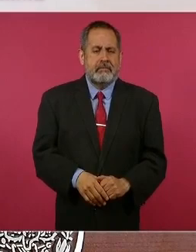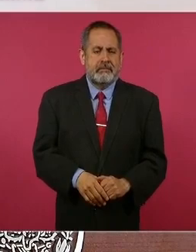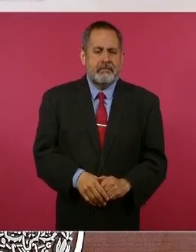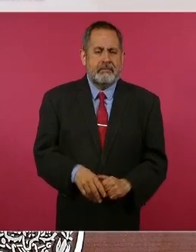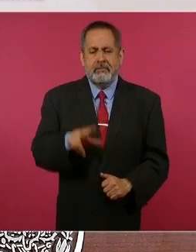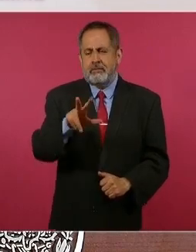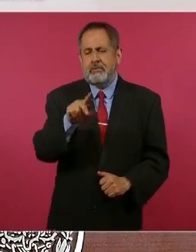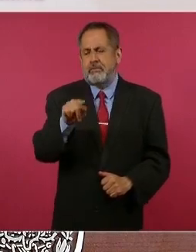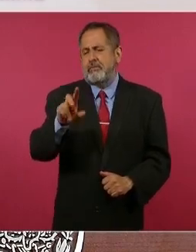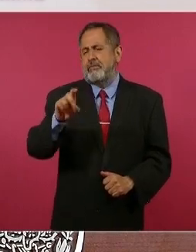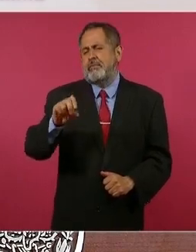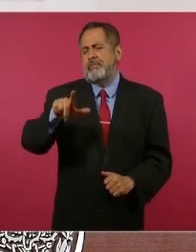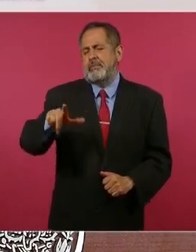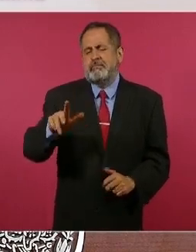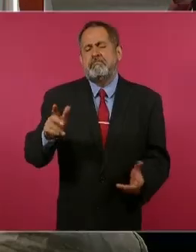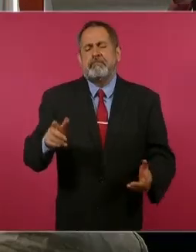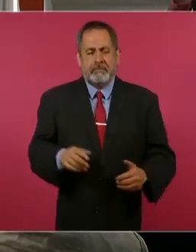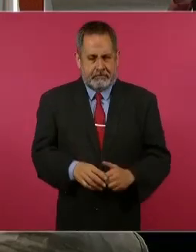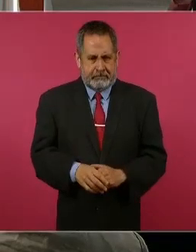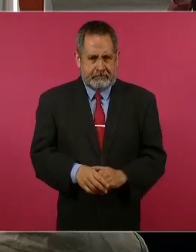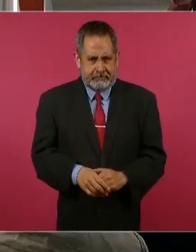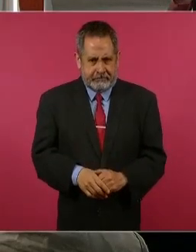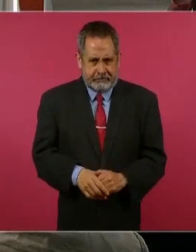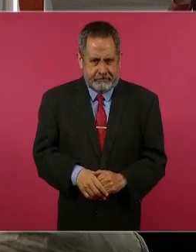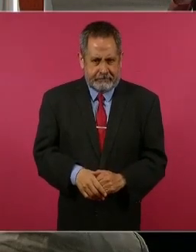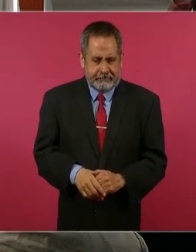37. Bueno,